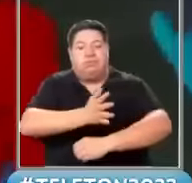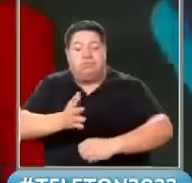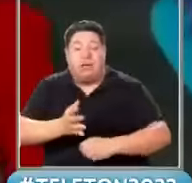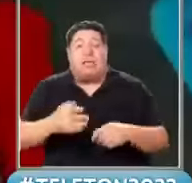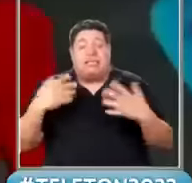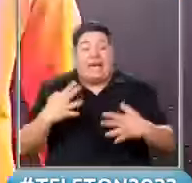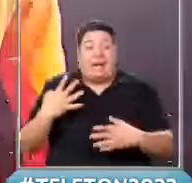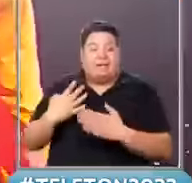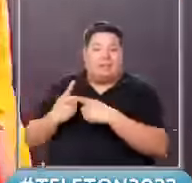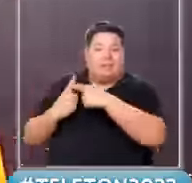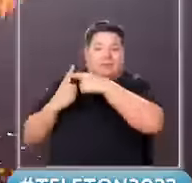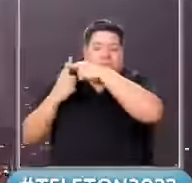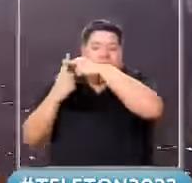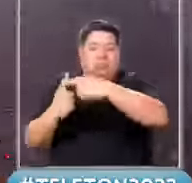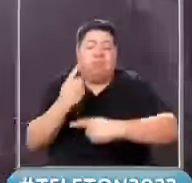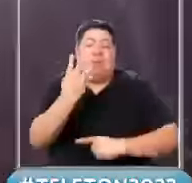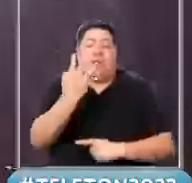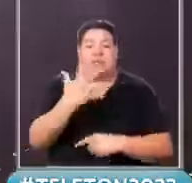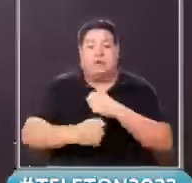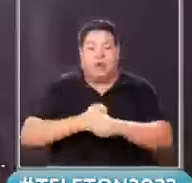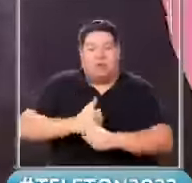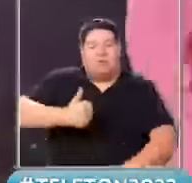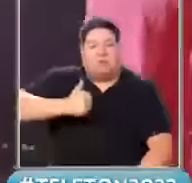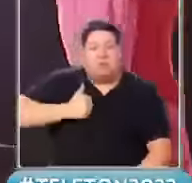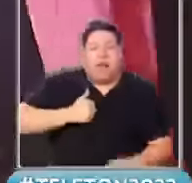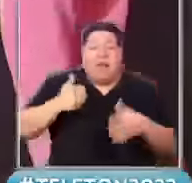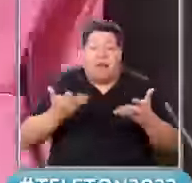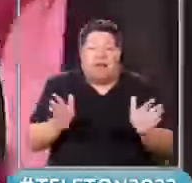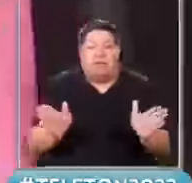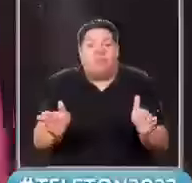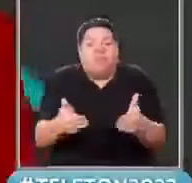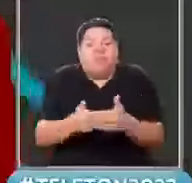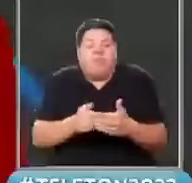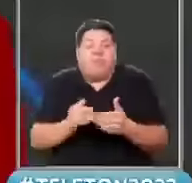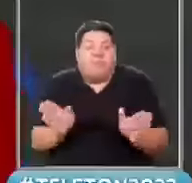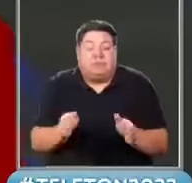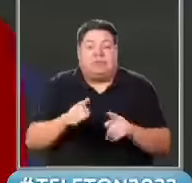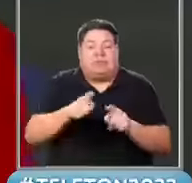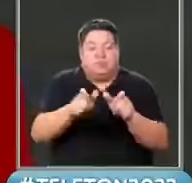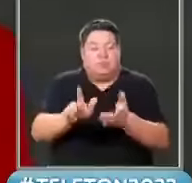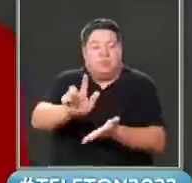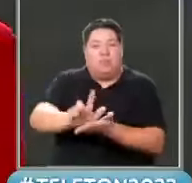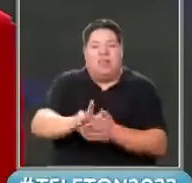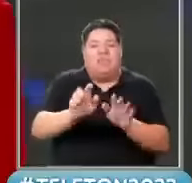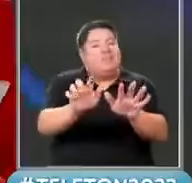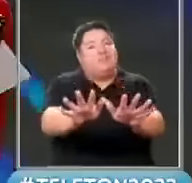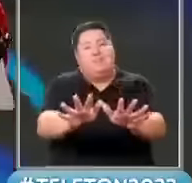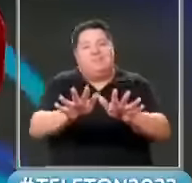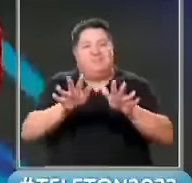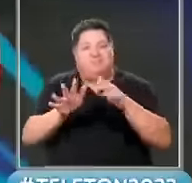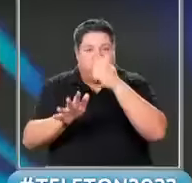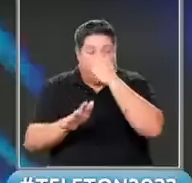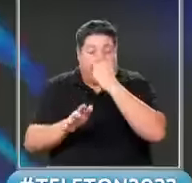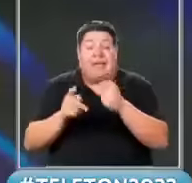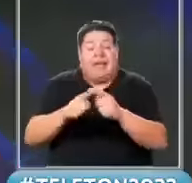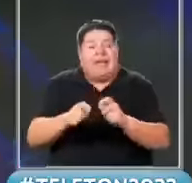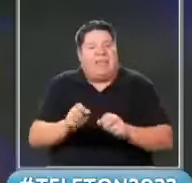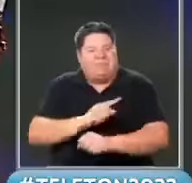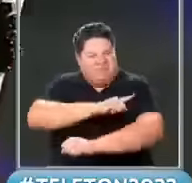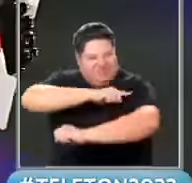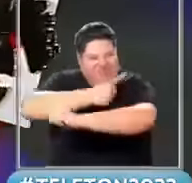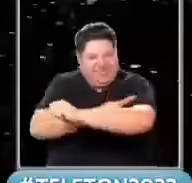45 años cumpla nuestra Teletón y la cerramos en este lugar tan emblemático para nuestro país con la energía